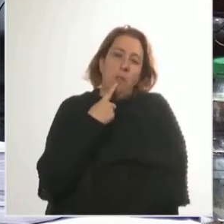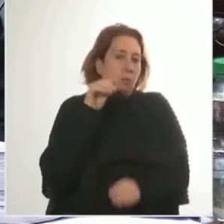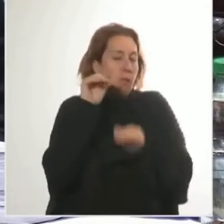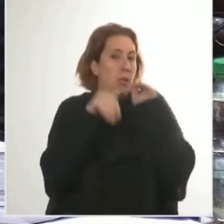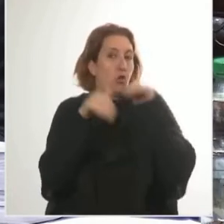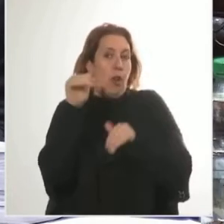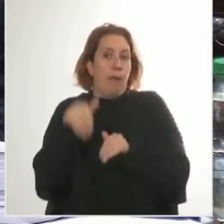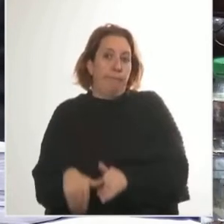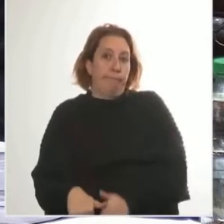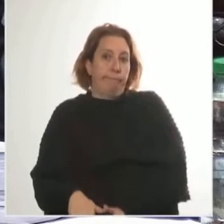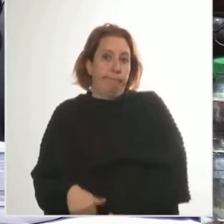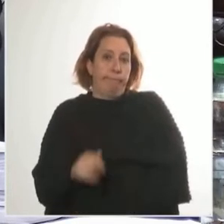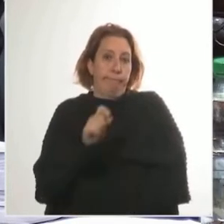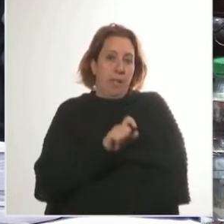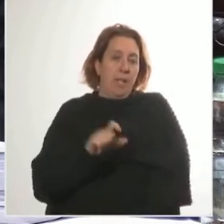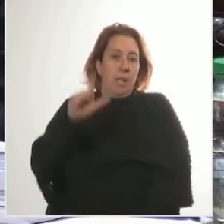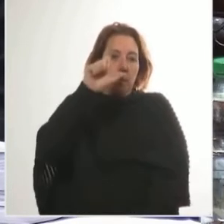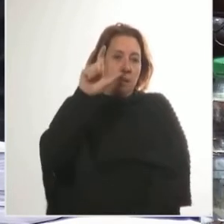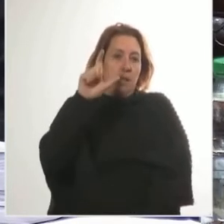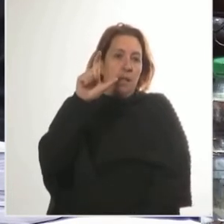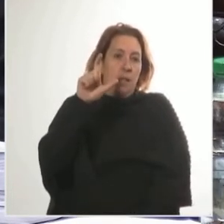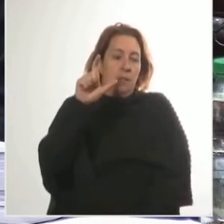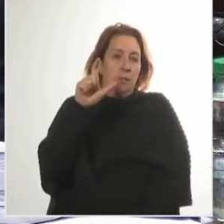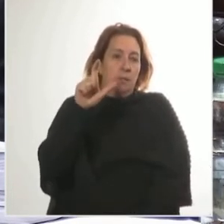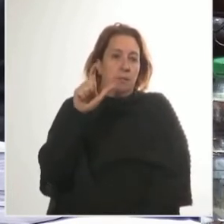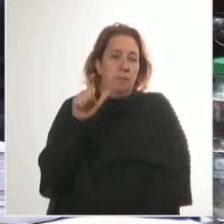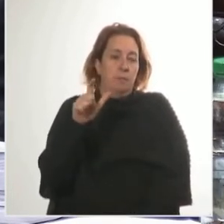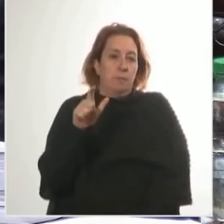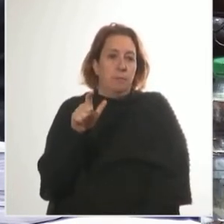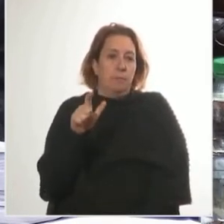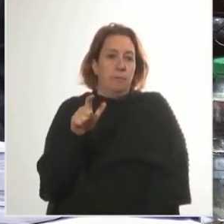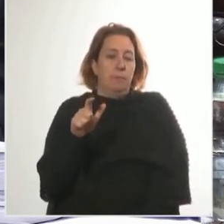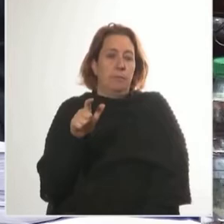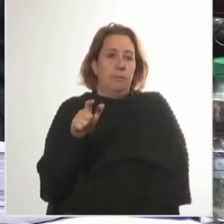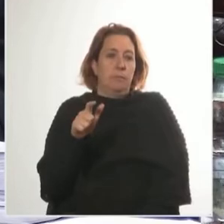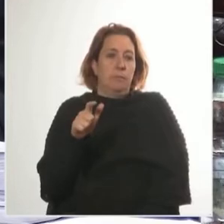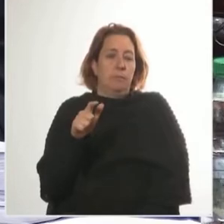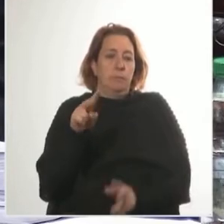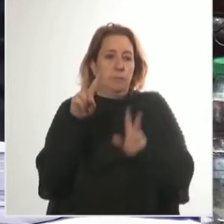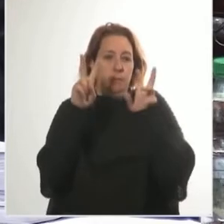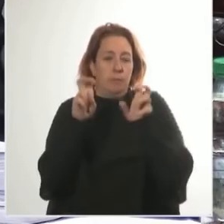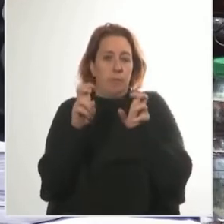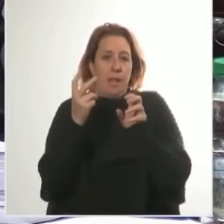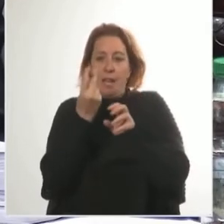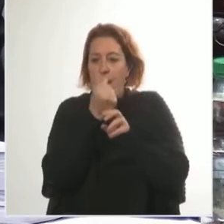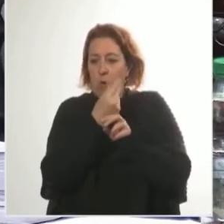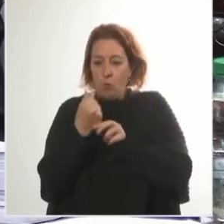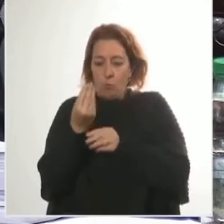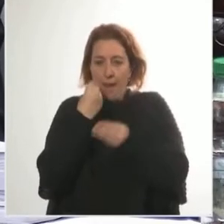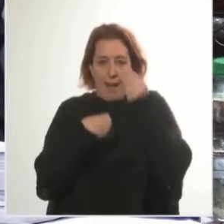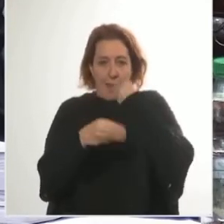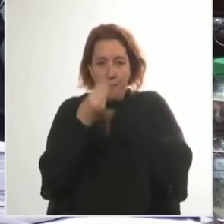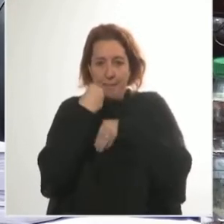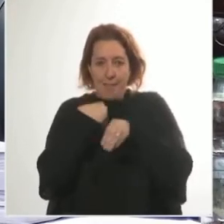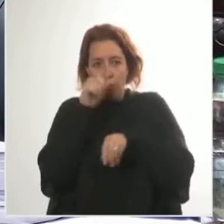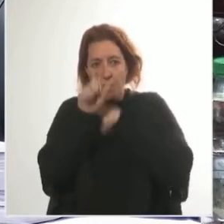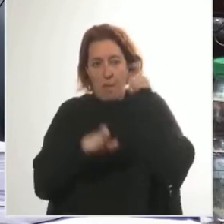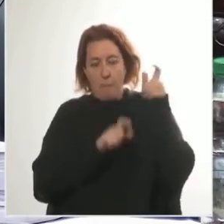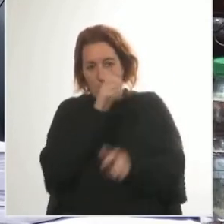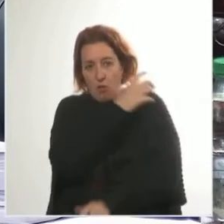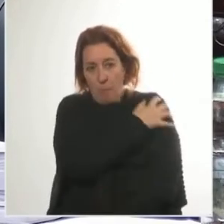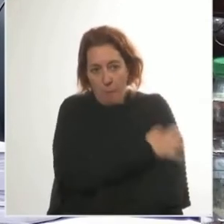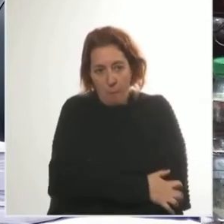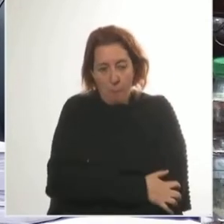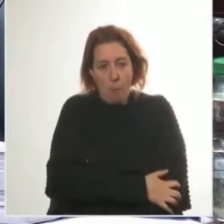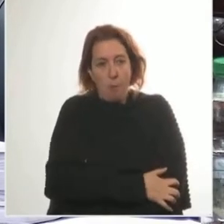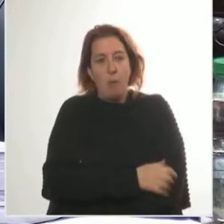electoral, de incrementar, ¿sí?, ni más ni menos que los recursos para la alimentación de la gente más